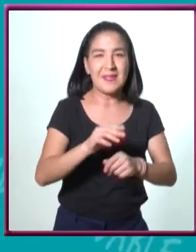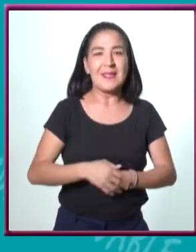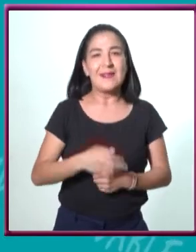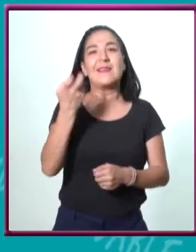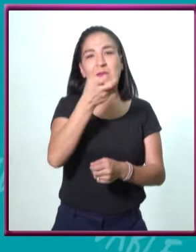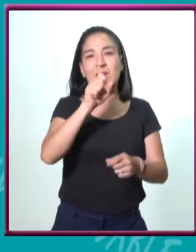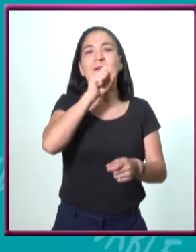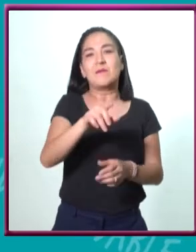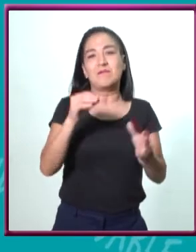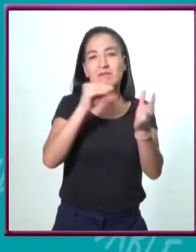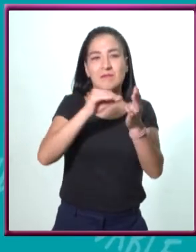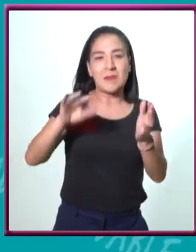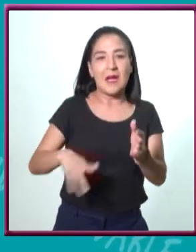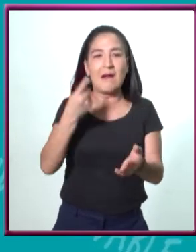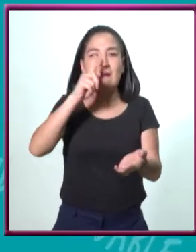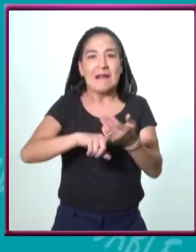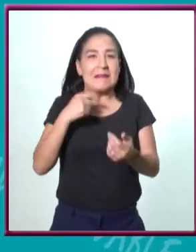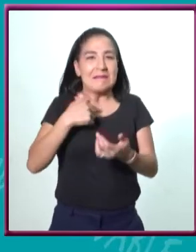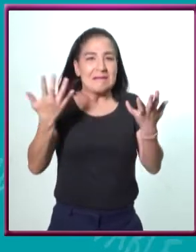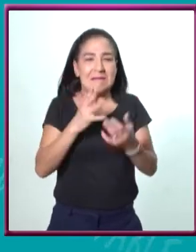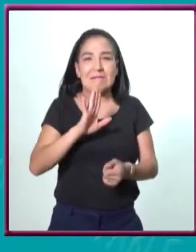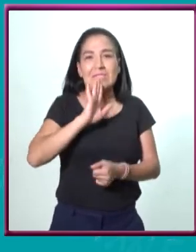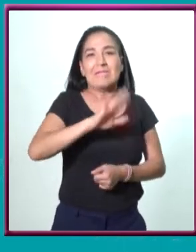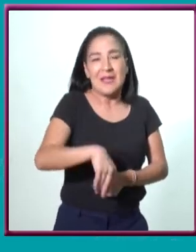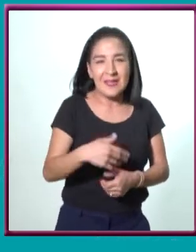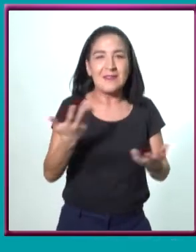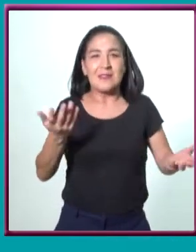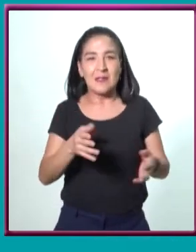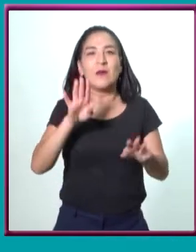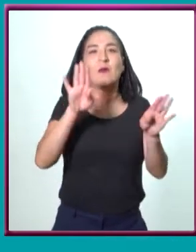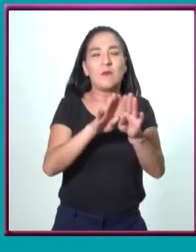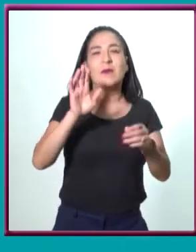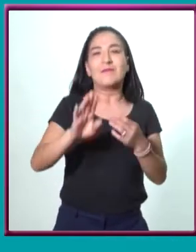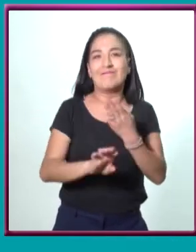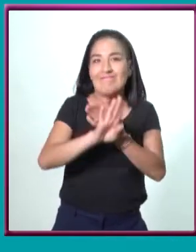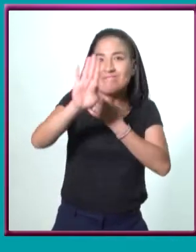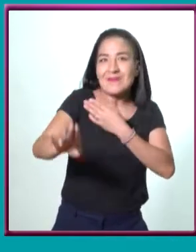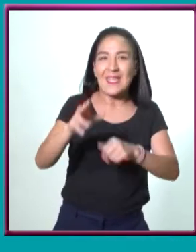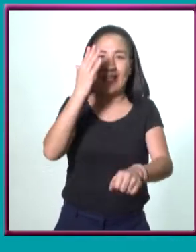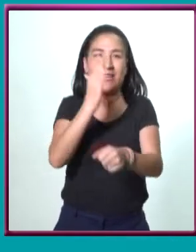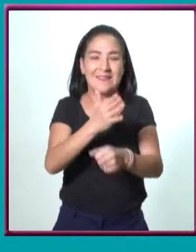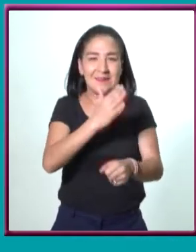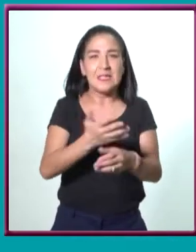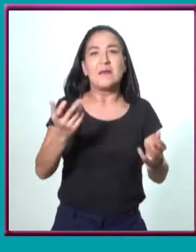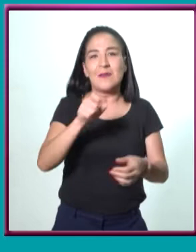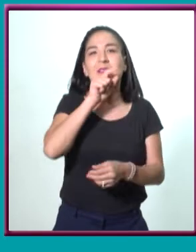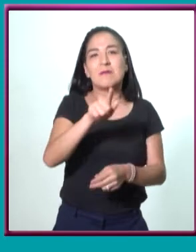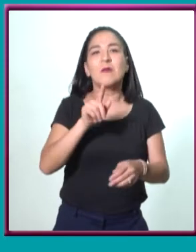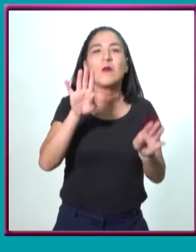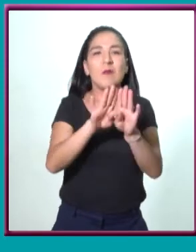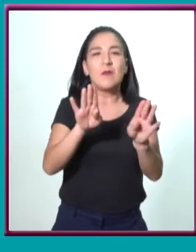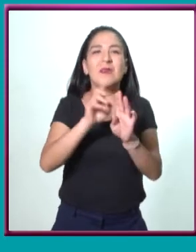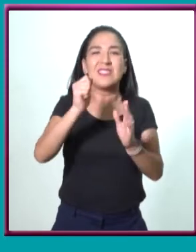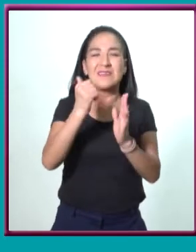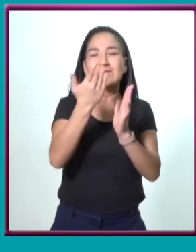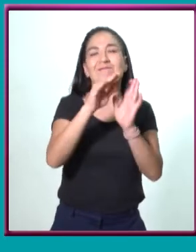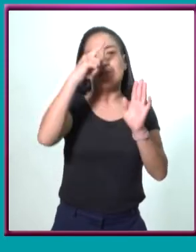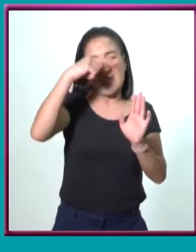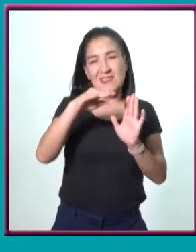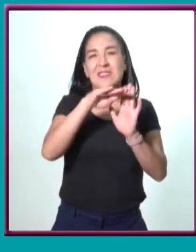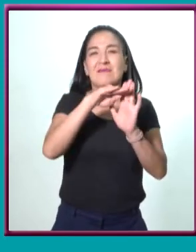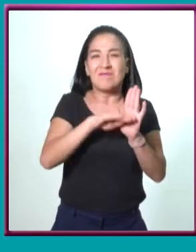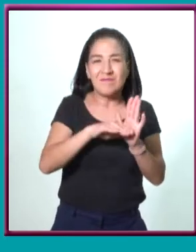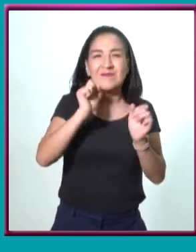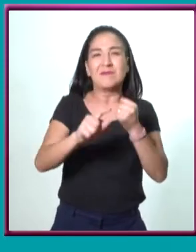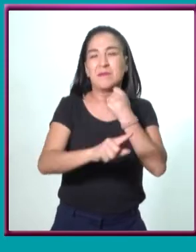Mentimos también para ocultar algo que hicimos o no hicimos, por ejemplo, para evitar un castigo, o para minimizar las cosas y evitar